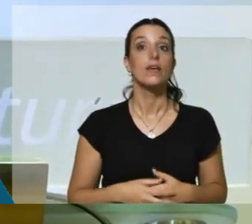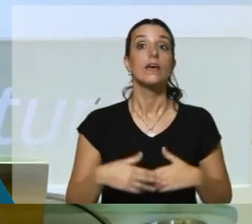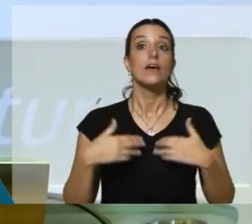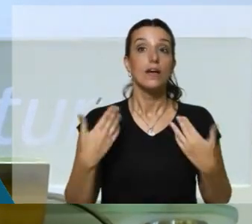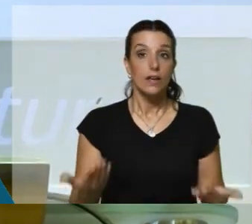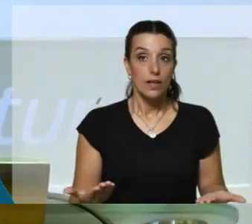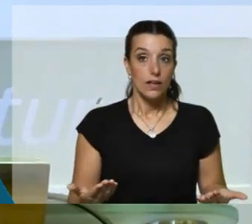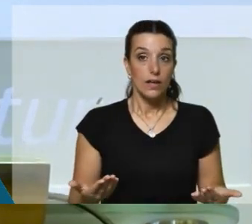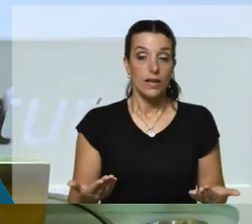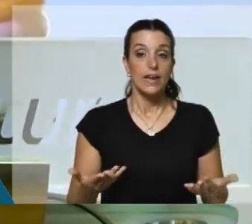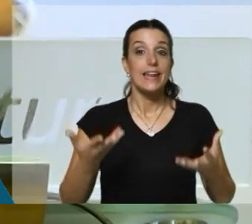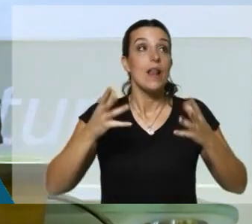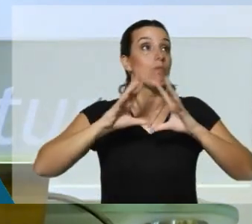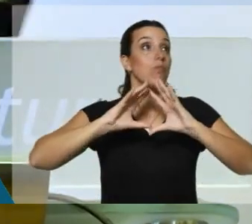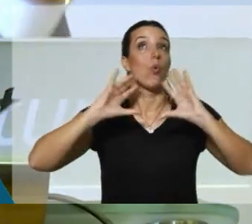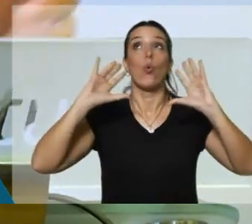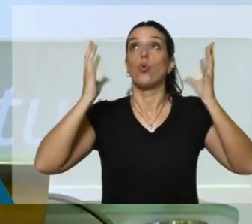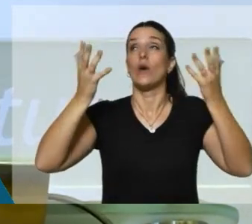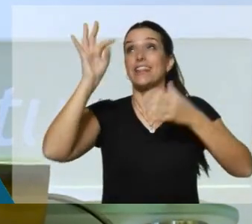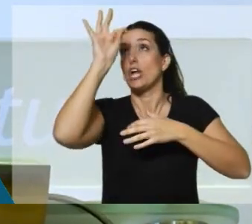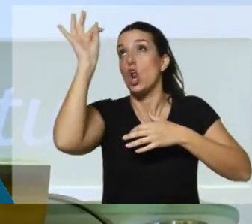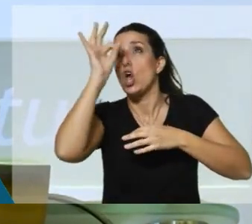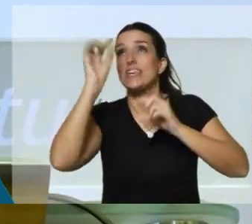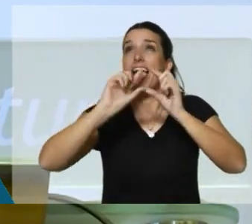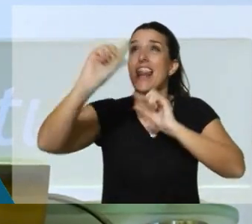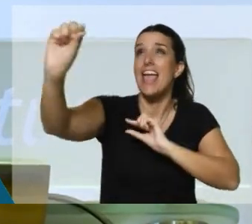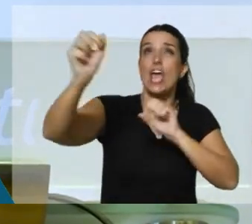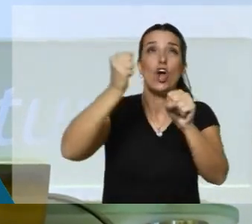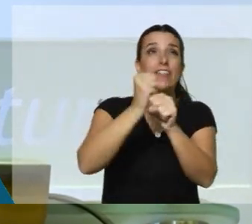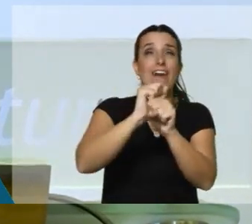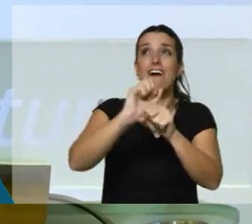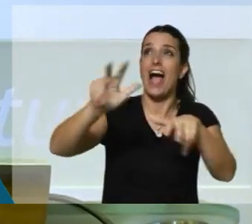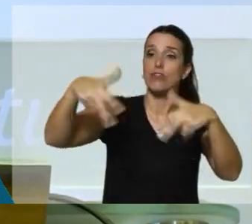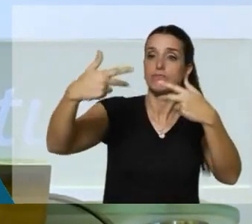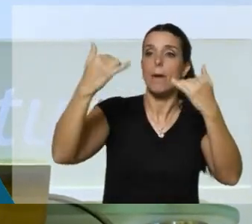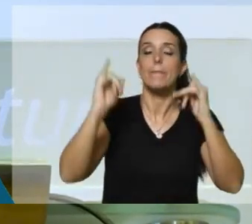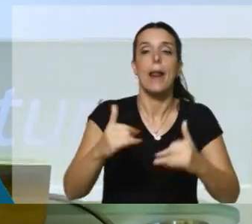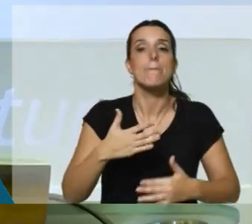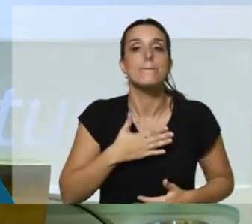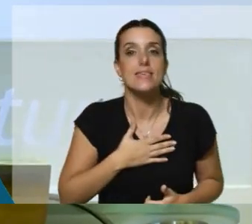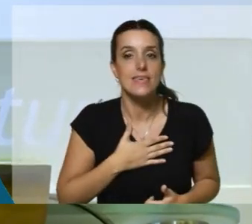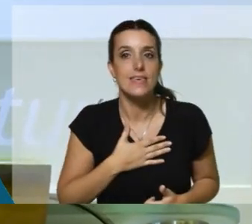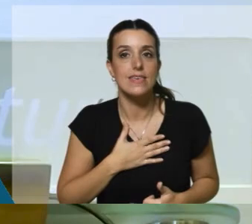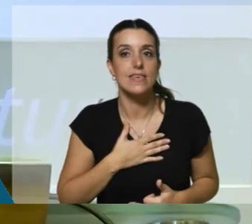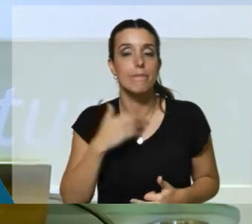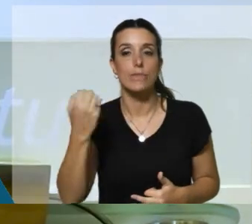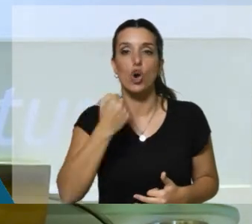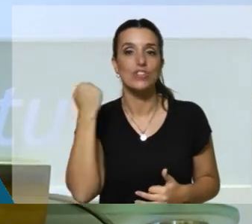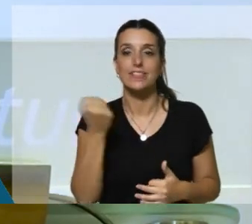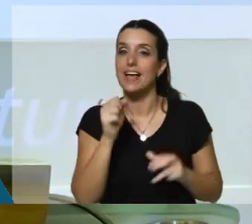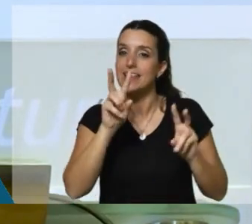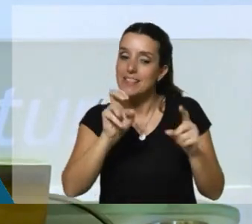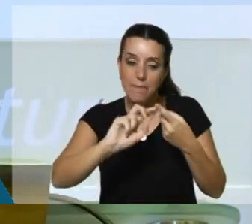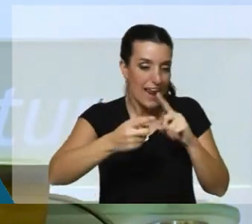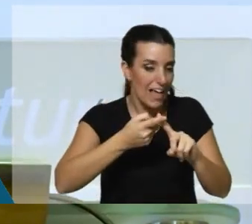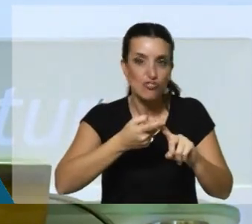Y en este mundo digital y de larga distancia y trabajo a distancia, para mí sigue teniendo cierta relevancia el afincar